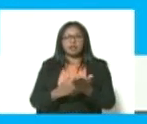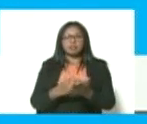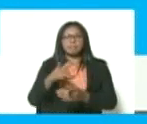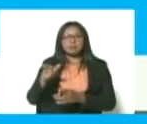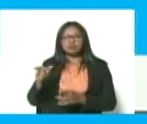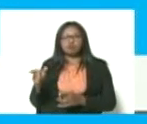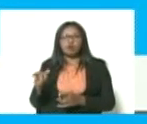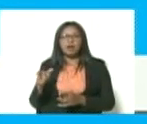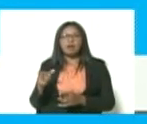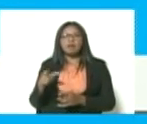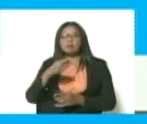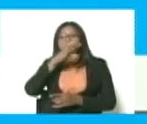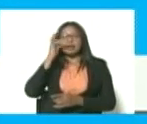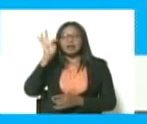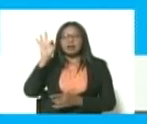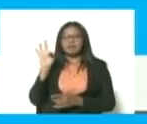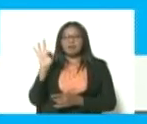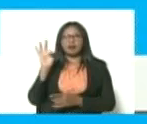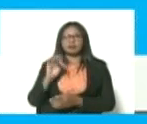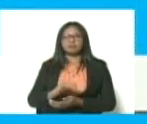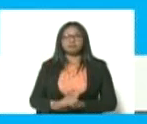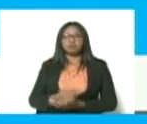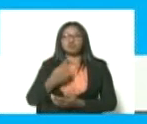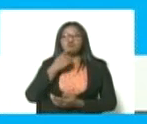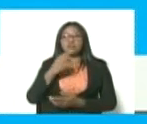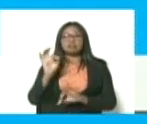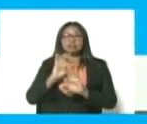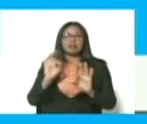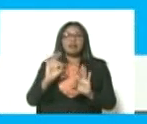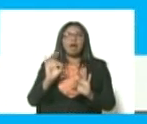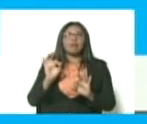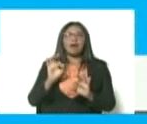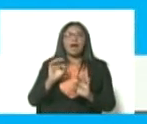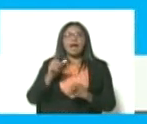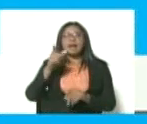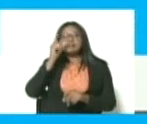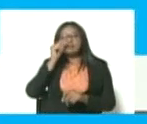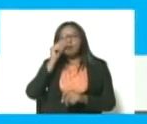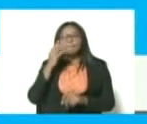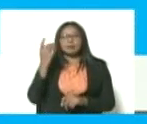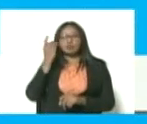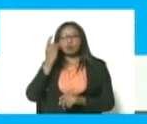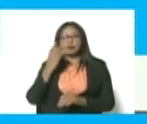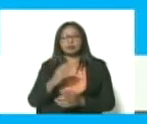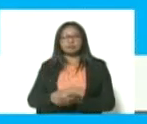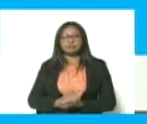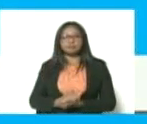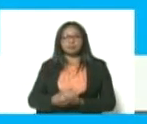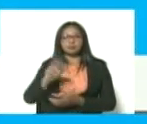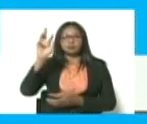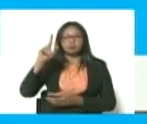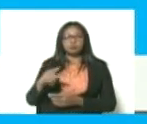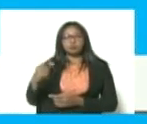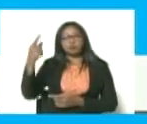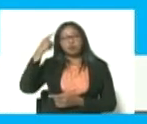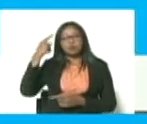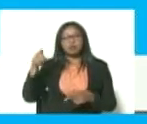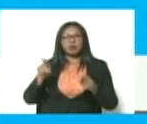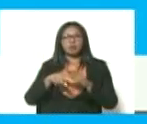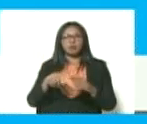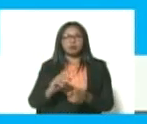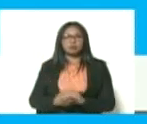FARC. No dice nada Duque de la matanza diaria